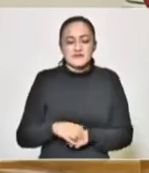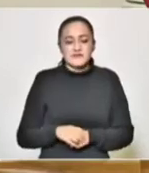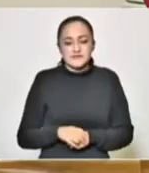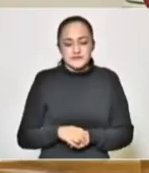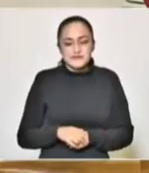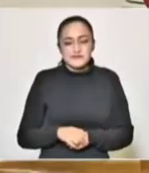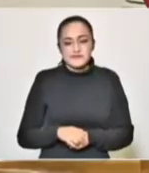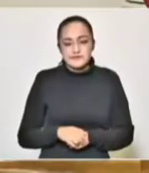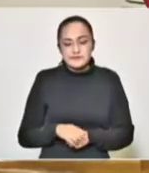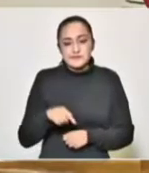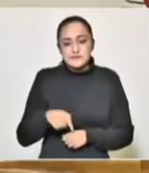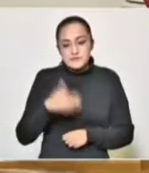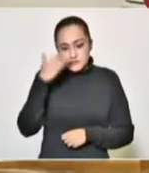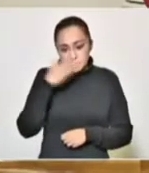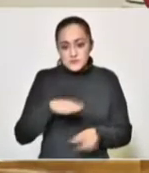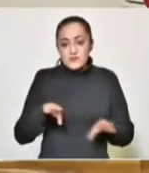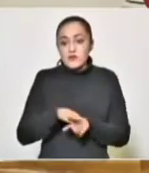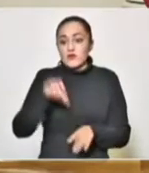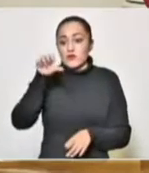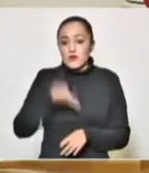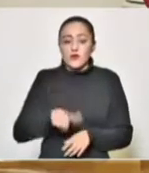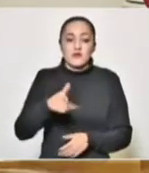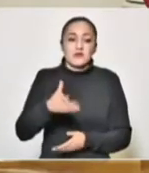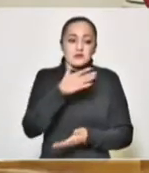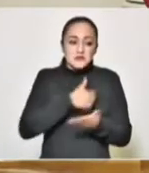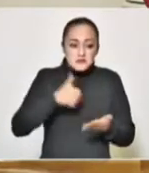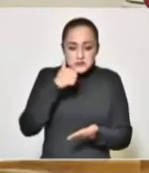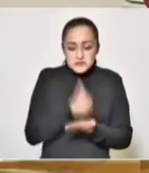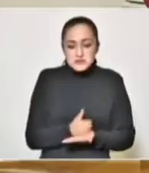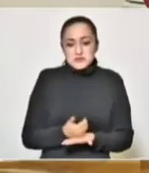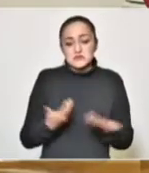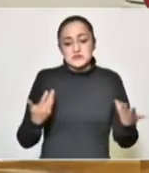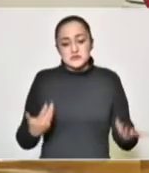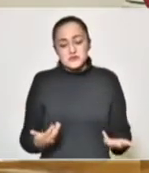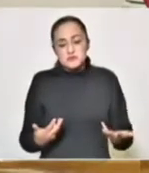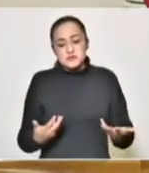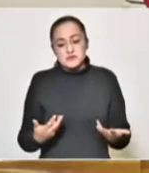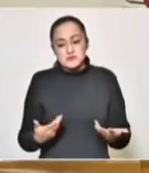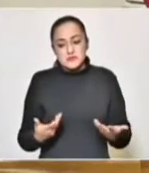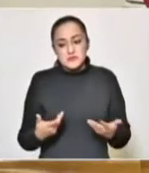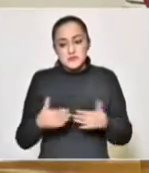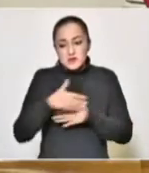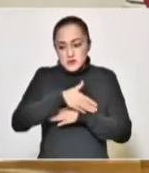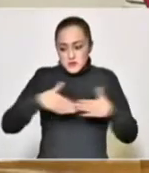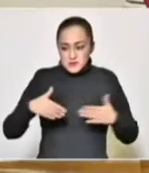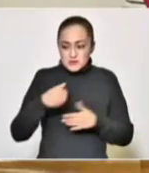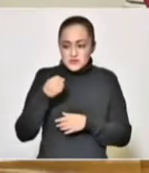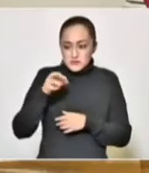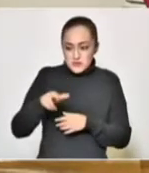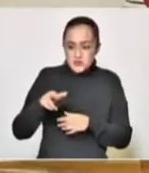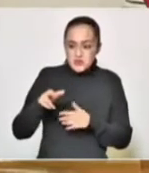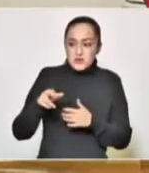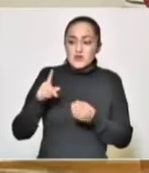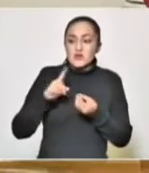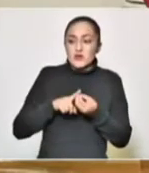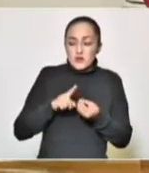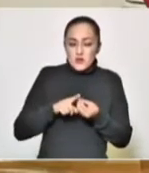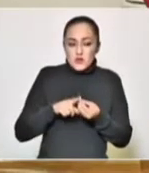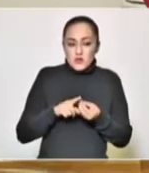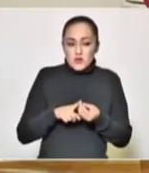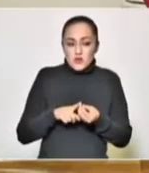vean ustedes como hoy se puede pensar en ciudades de la frontera sur en dónde